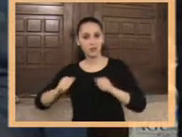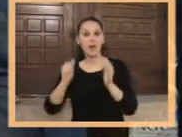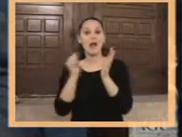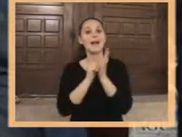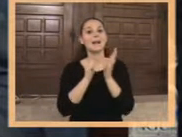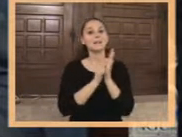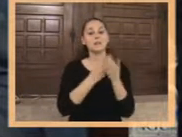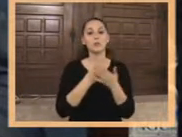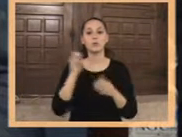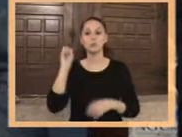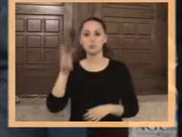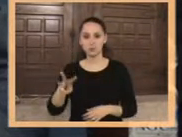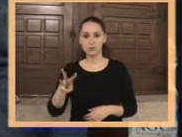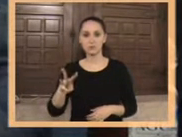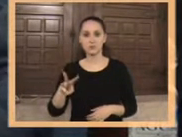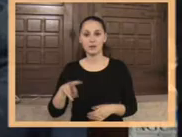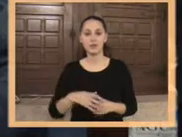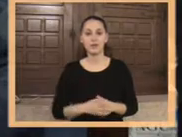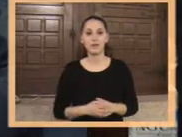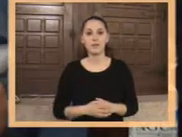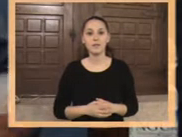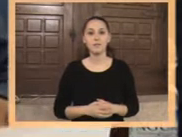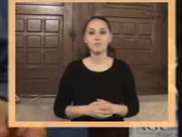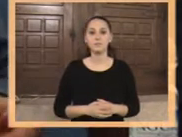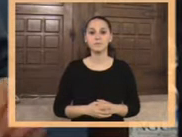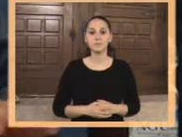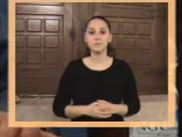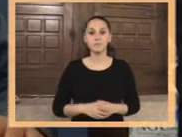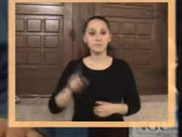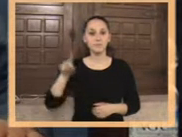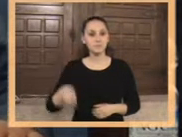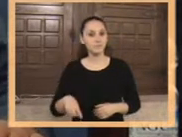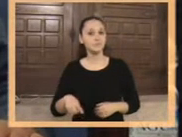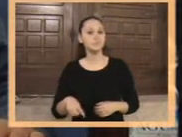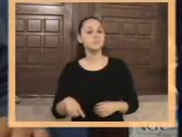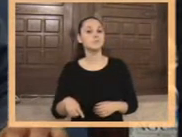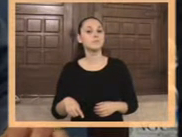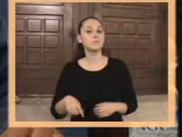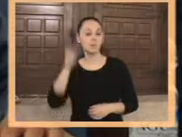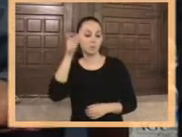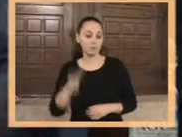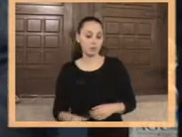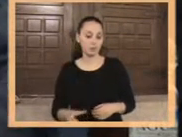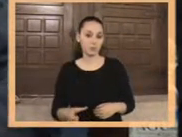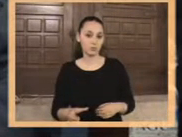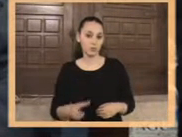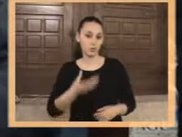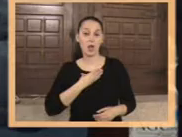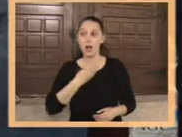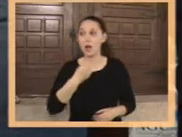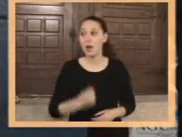13 y autorizar al alcalde, lógicamente, a emprender, como así estoy convencido de que se hará,